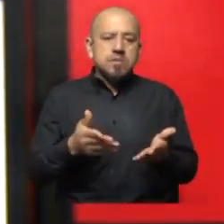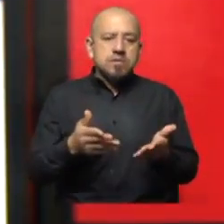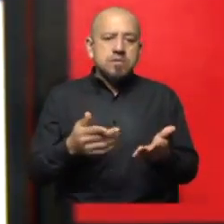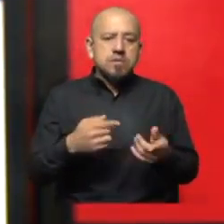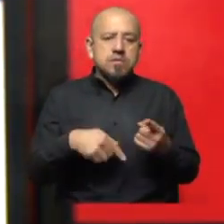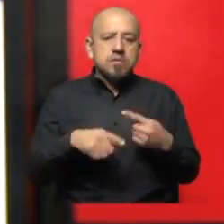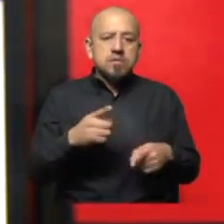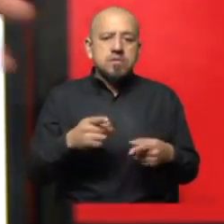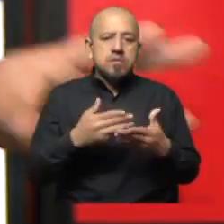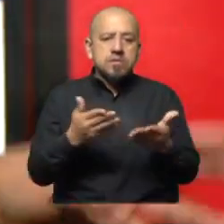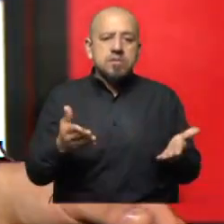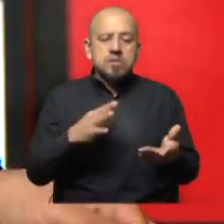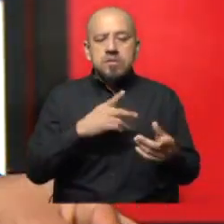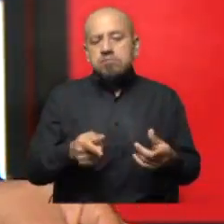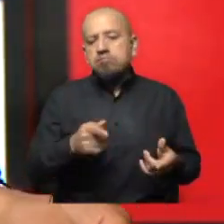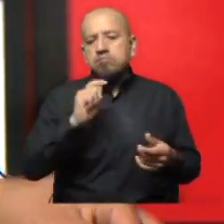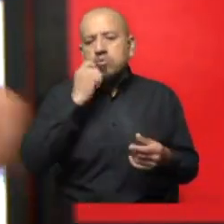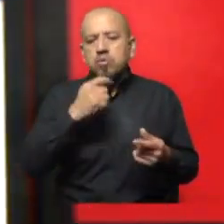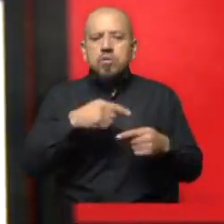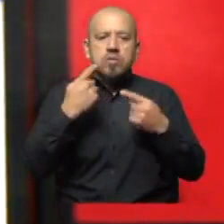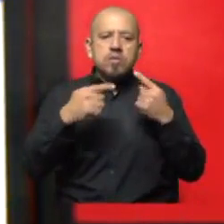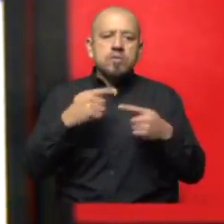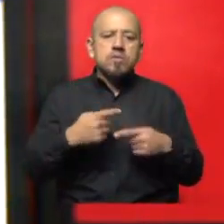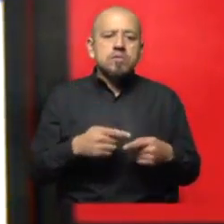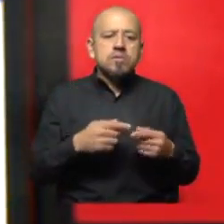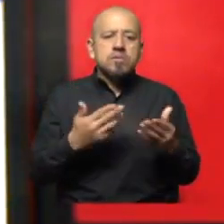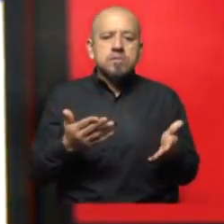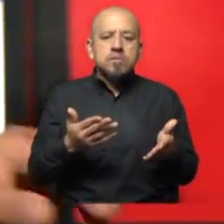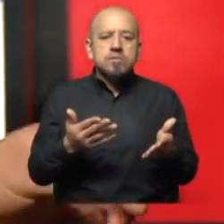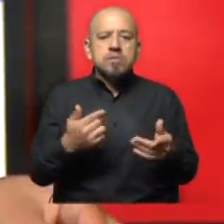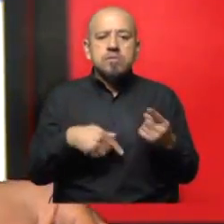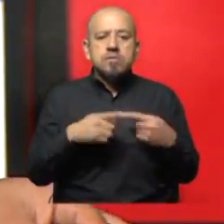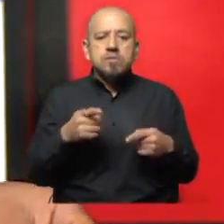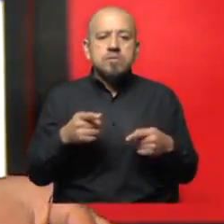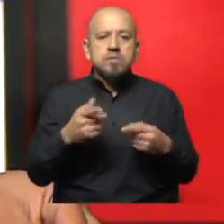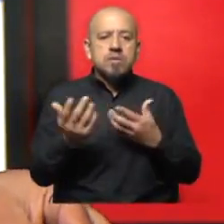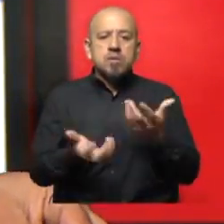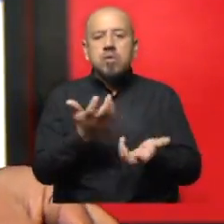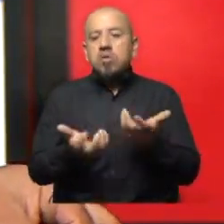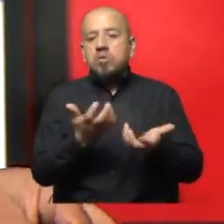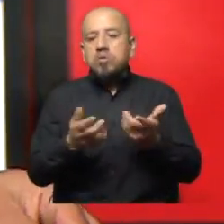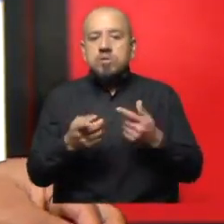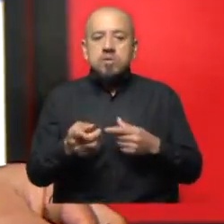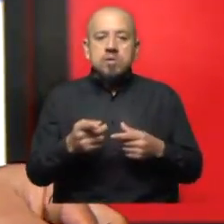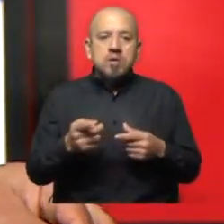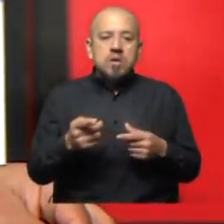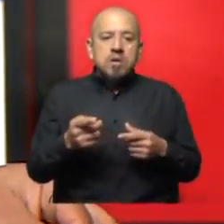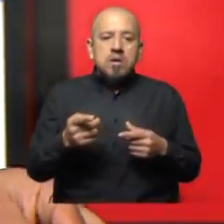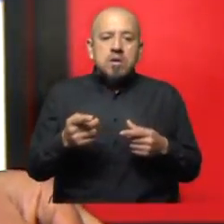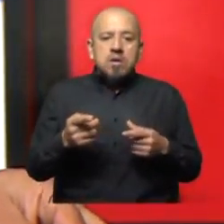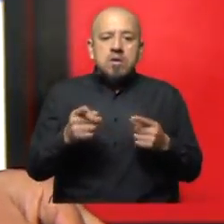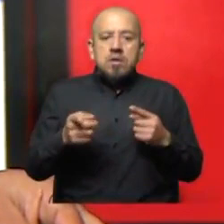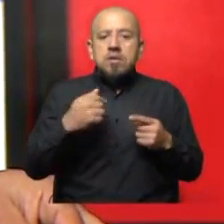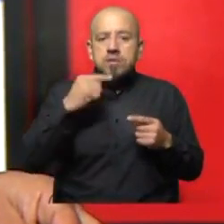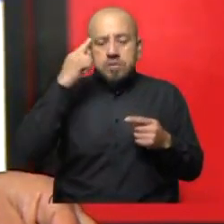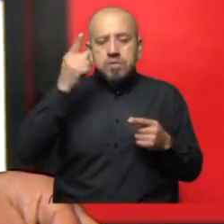variar un montón de gustos pero bueno este no se me enloquecí en un momento con la cocina dentro yo creo que también algo de